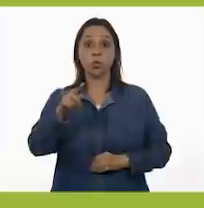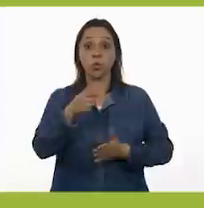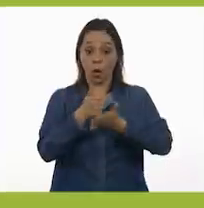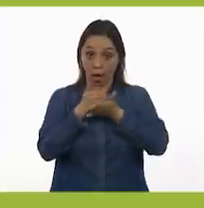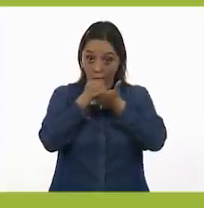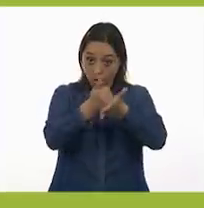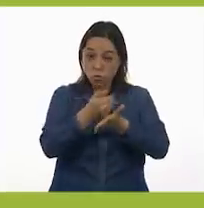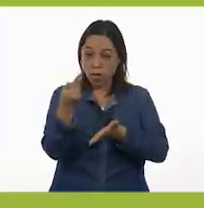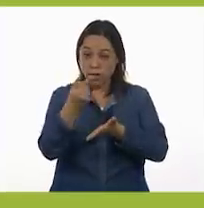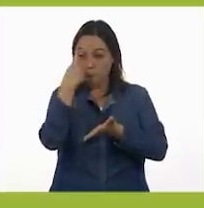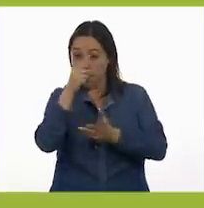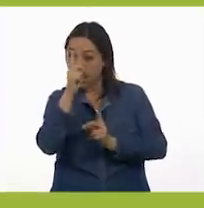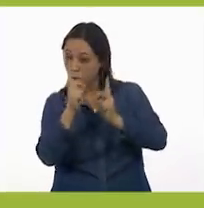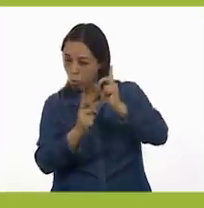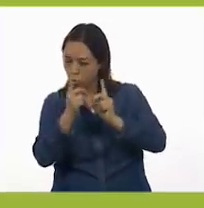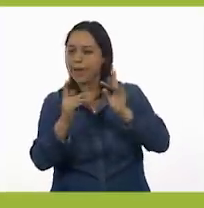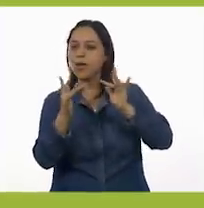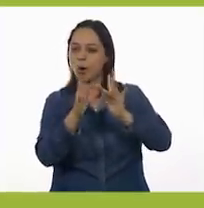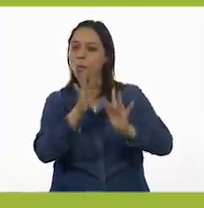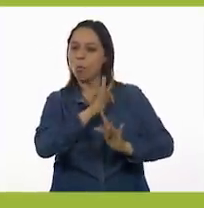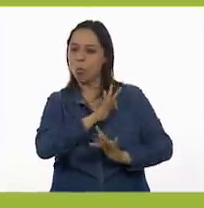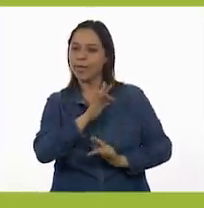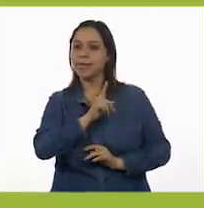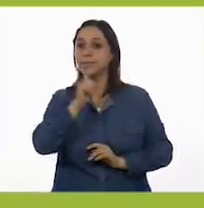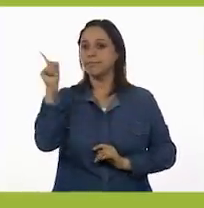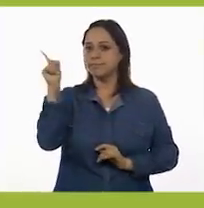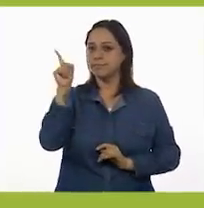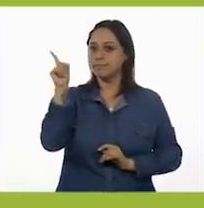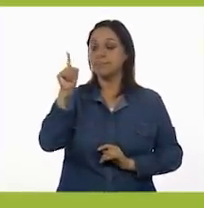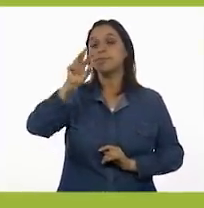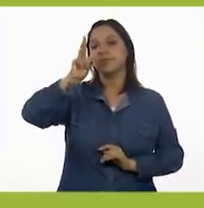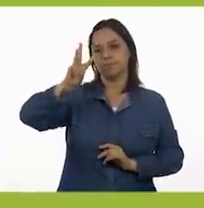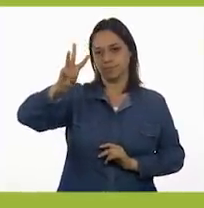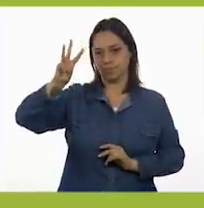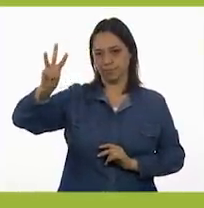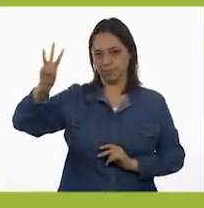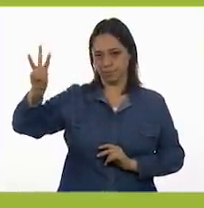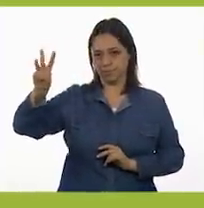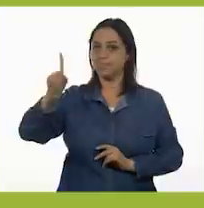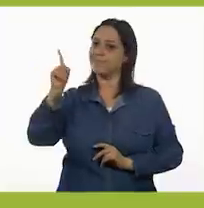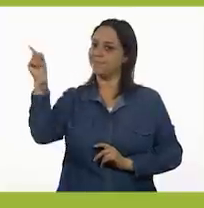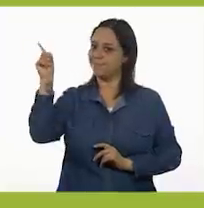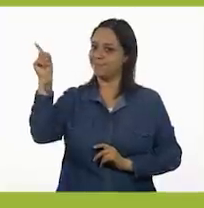necesitas ayuda para resolver tus dudas, contáctanos. Página de internet: